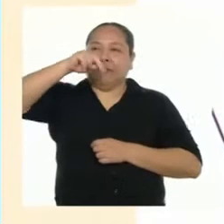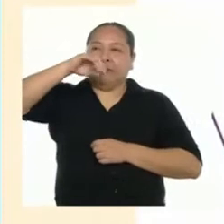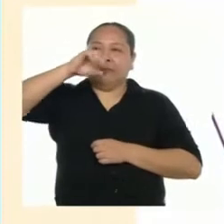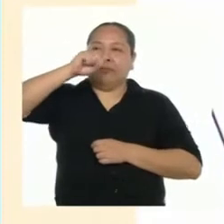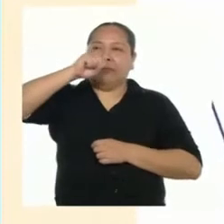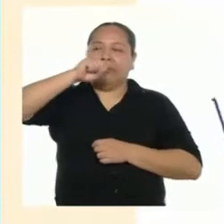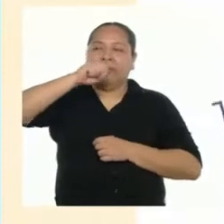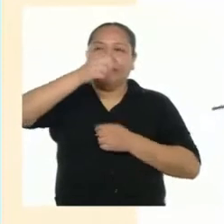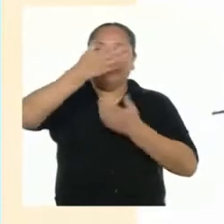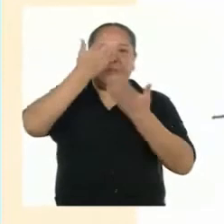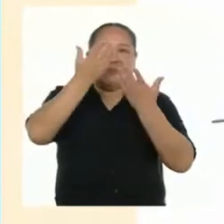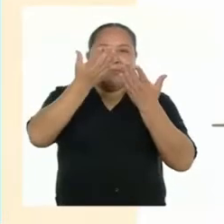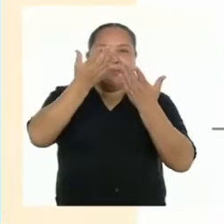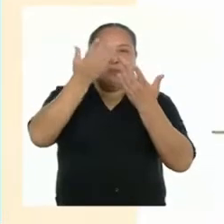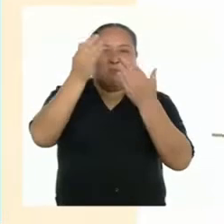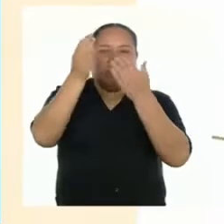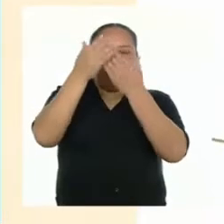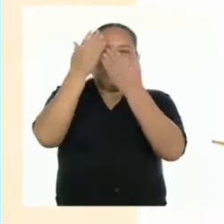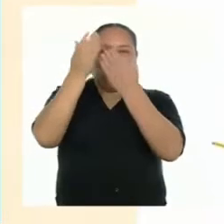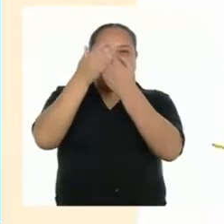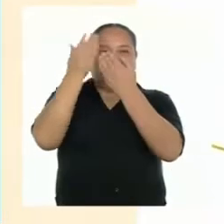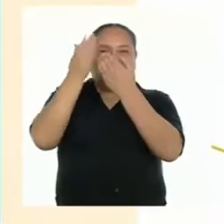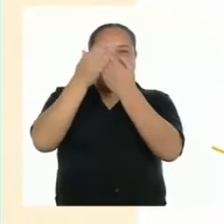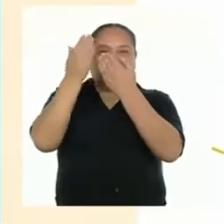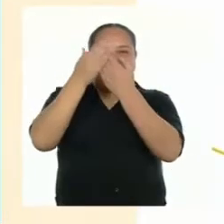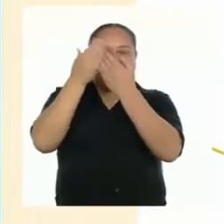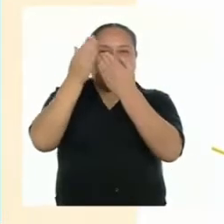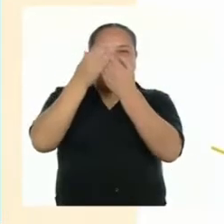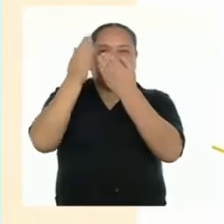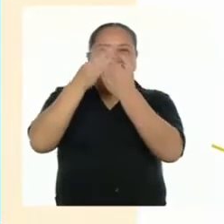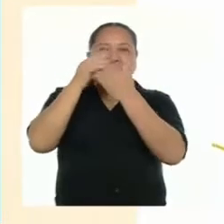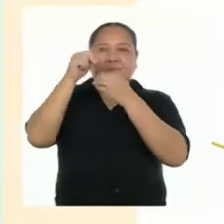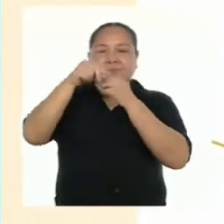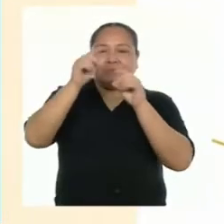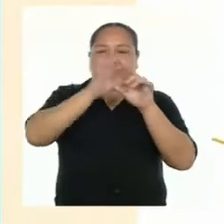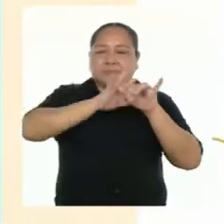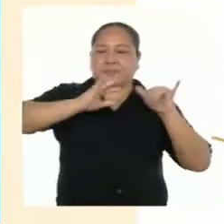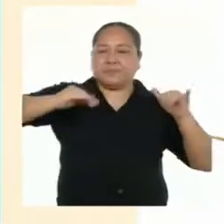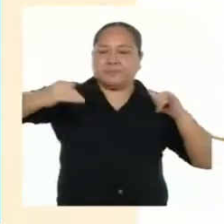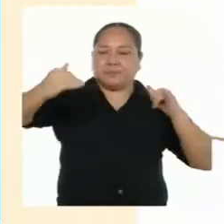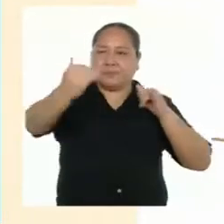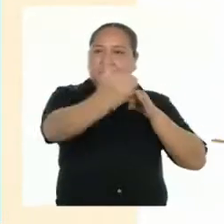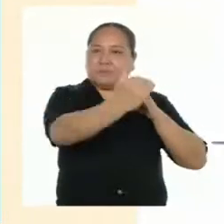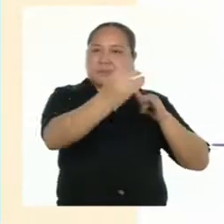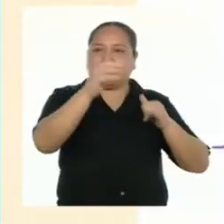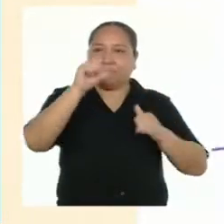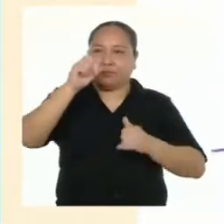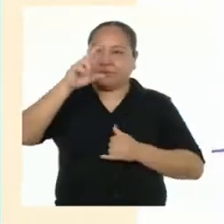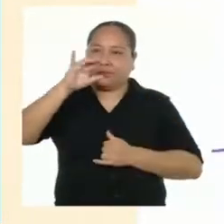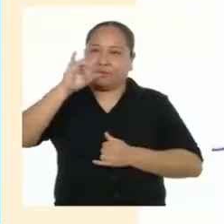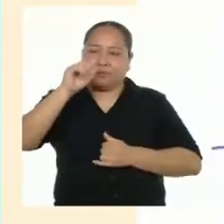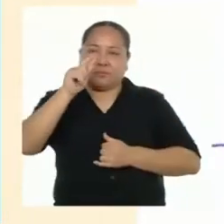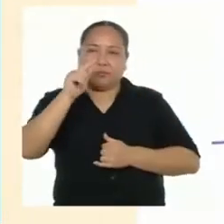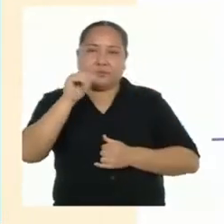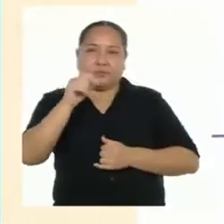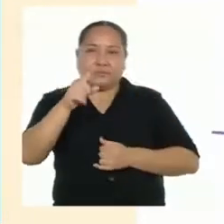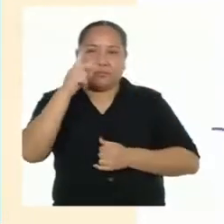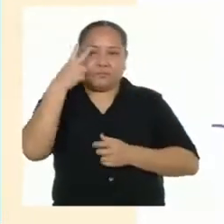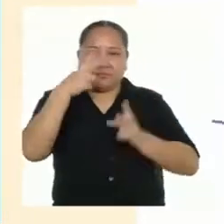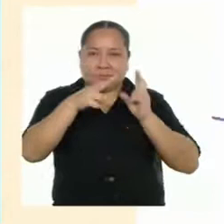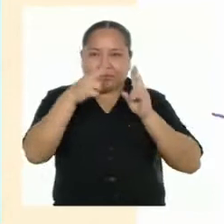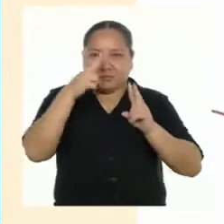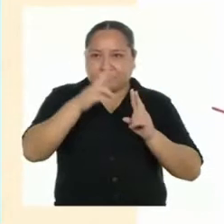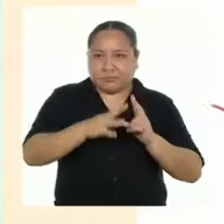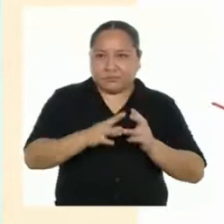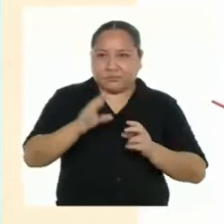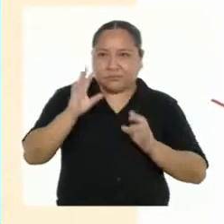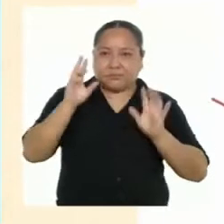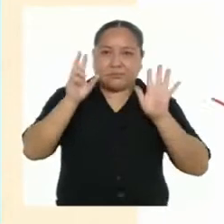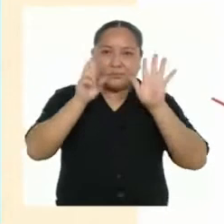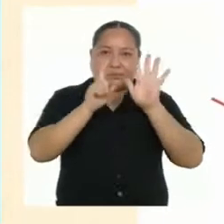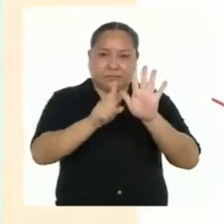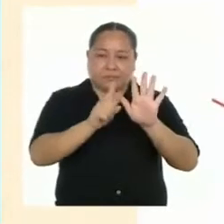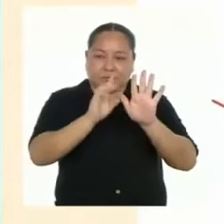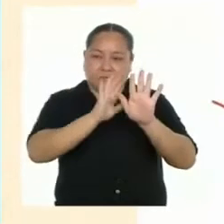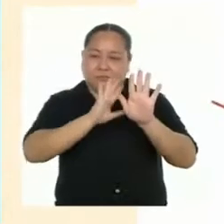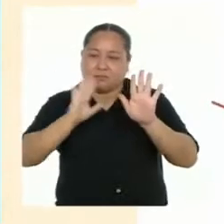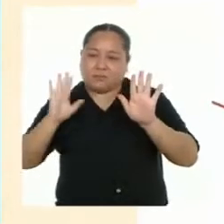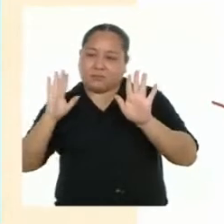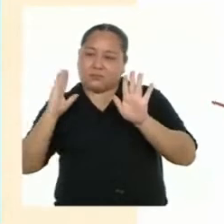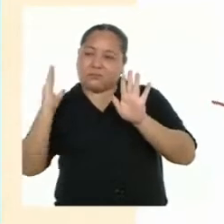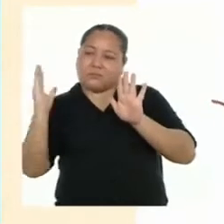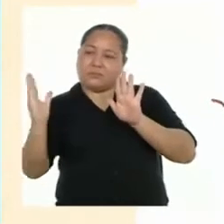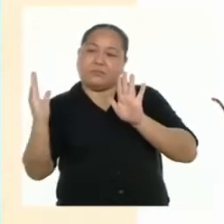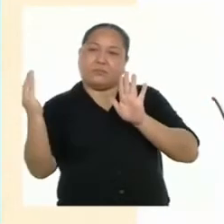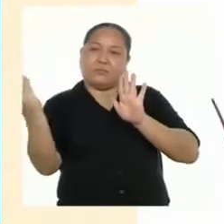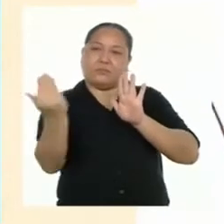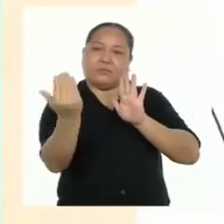Es simple. Si tomamos en cuenta las figuras que forman las aristas del prisma, puedes notar que las 6 caras que